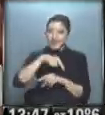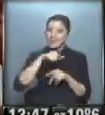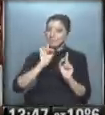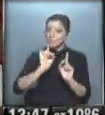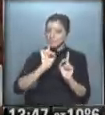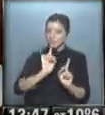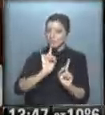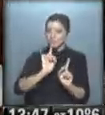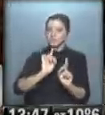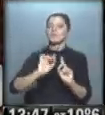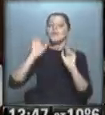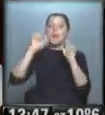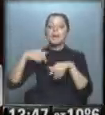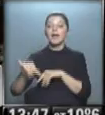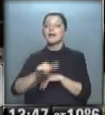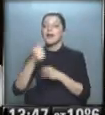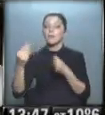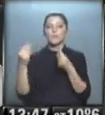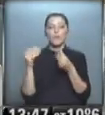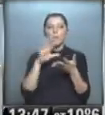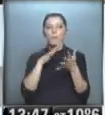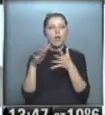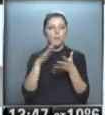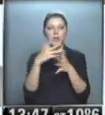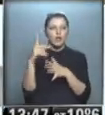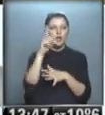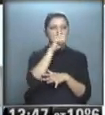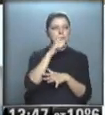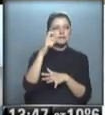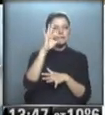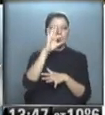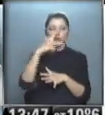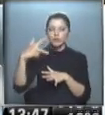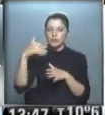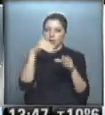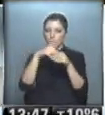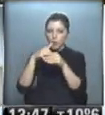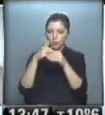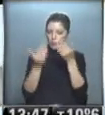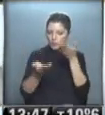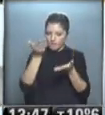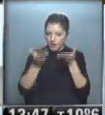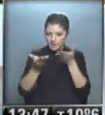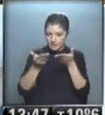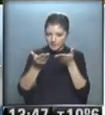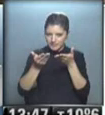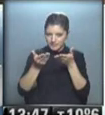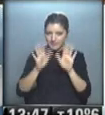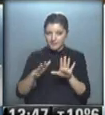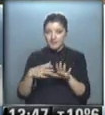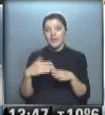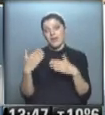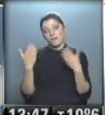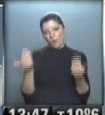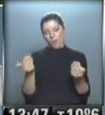oportunidad ganamos por apenas 103 votos de diferencia Así que